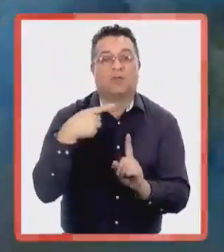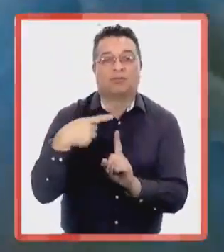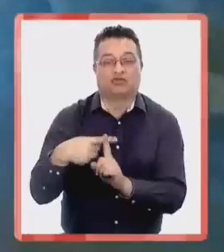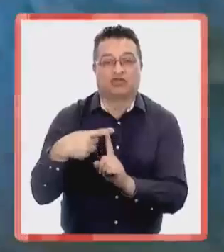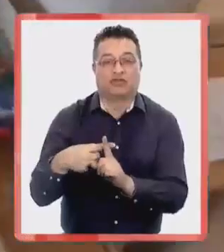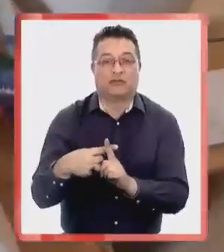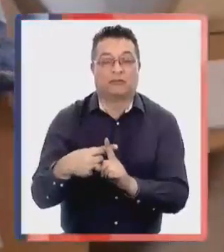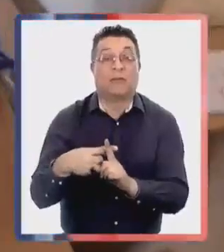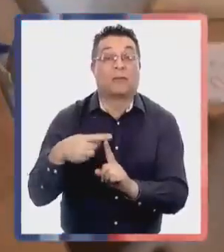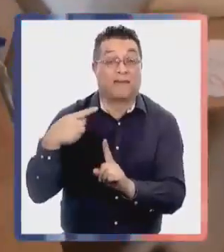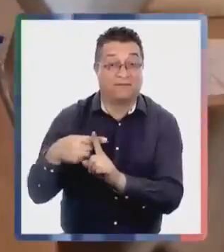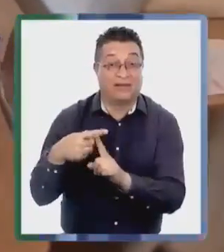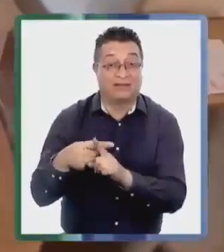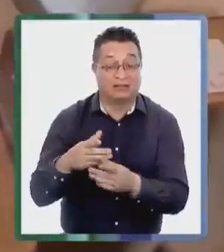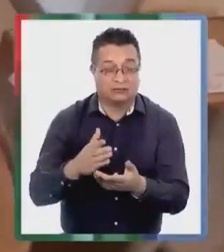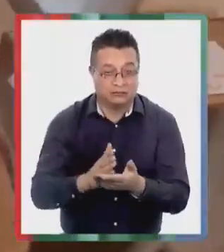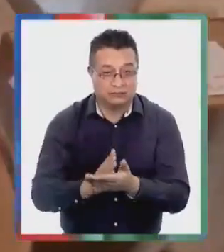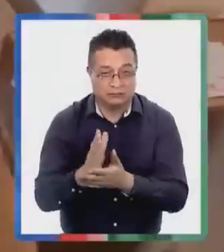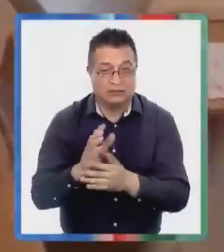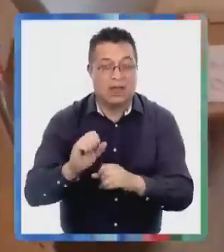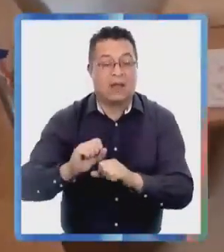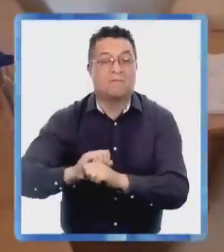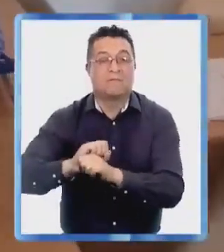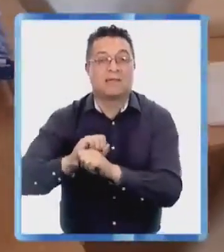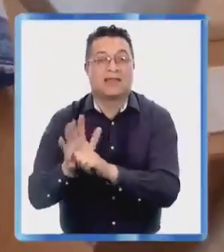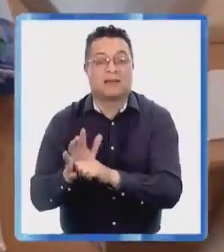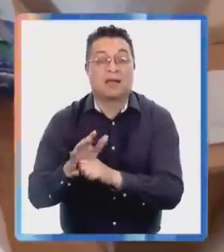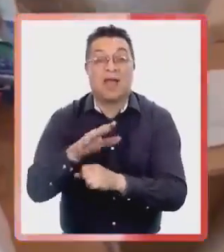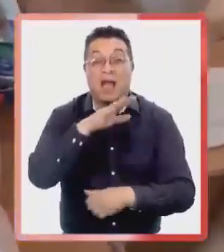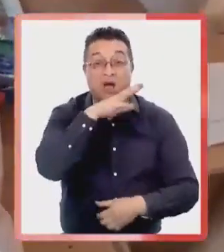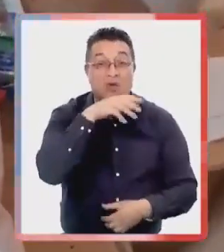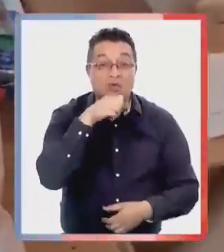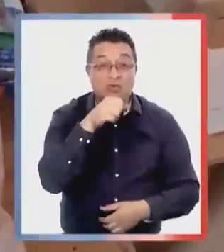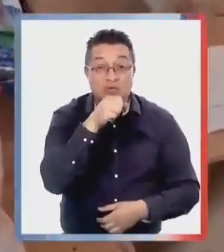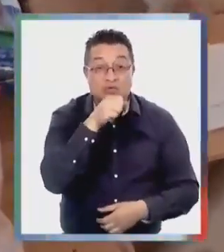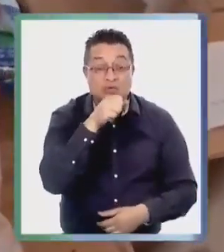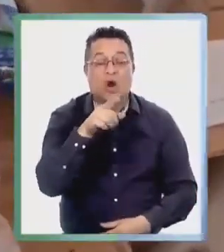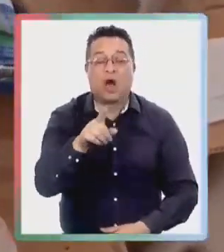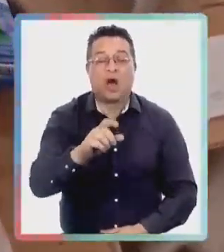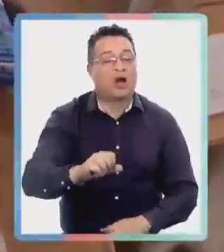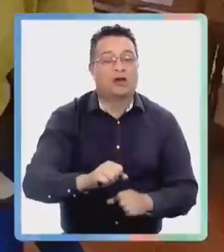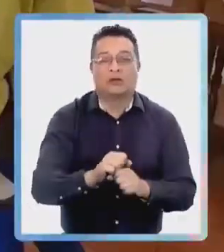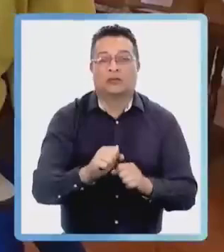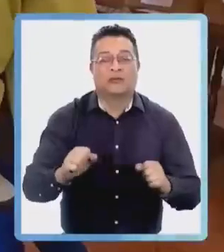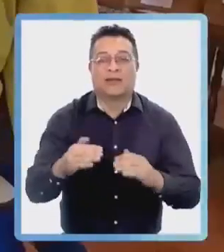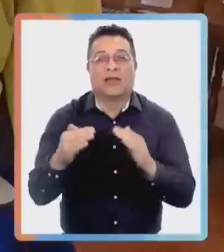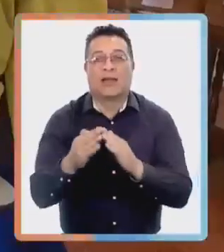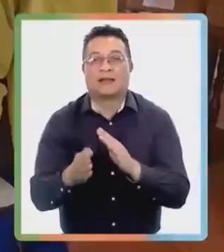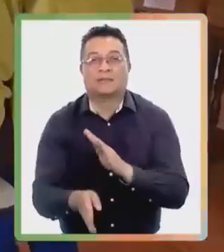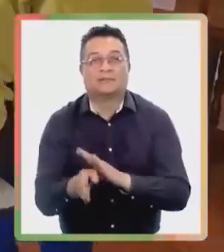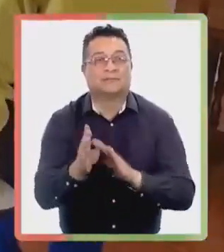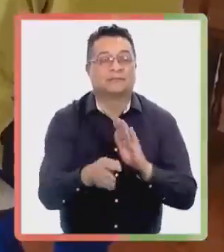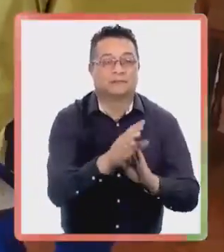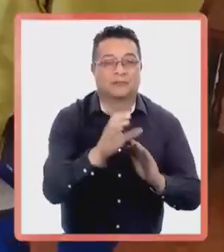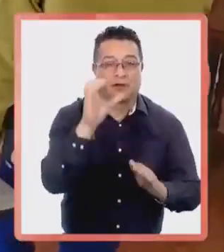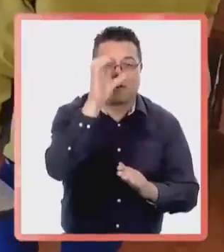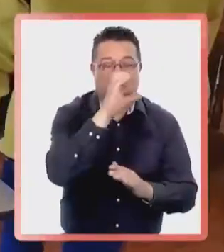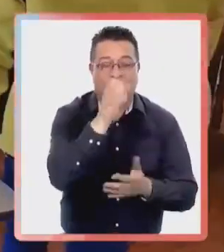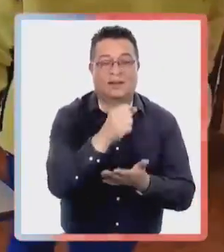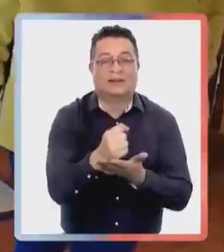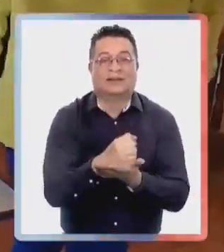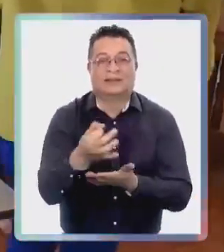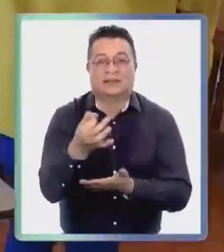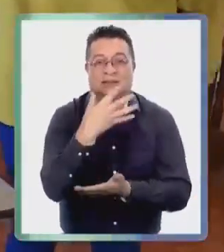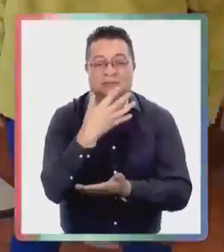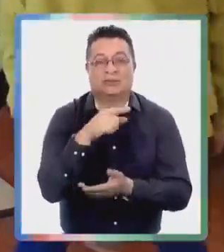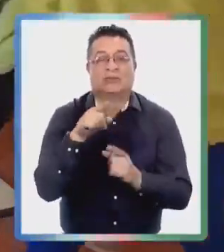positivo. Beneficio que se inicia a raíz de la pandemia, donde los adultos mayores se vieron impedidos de salir de sus casas para ir a buscar los